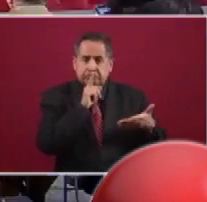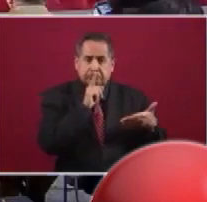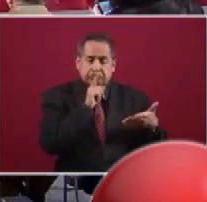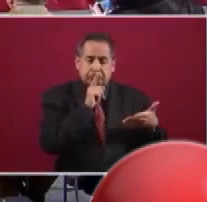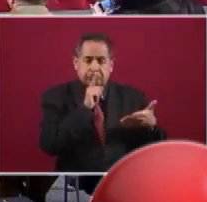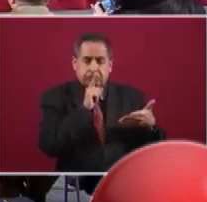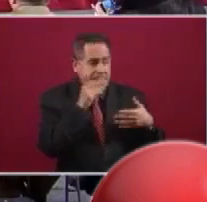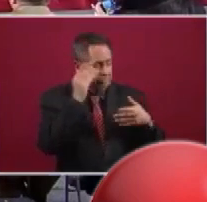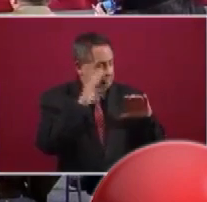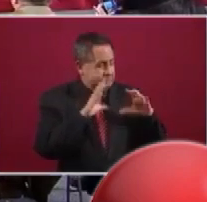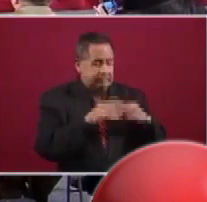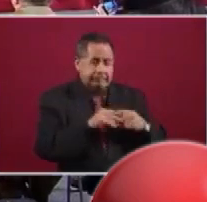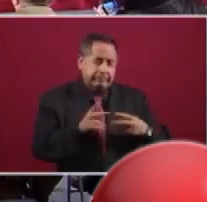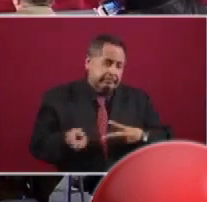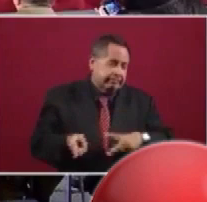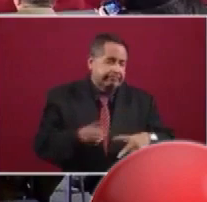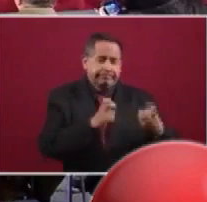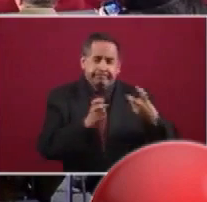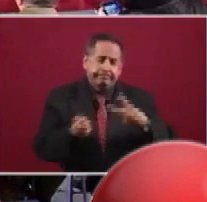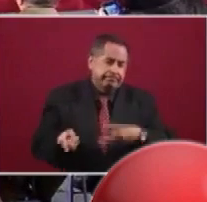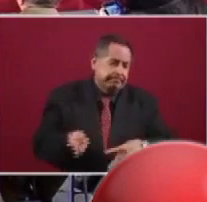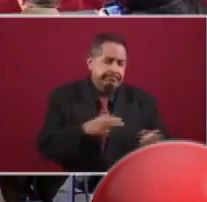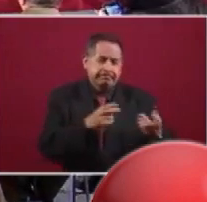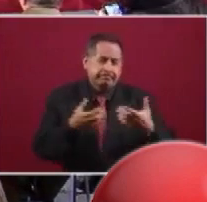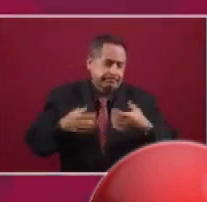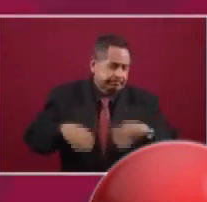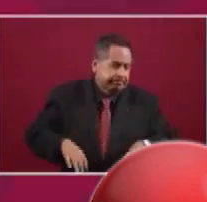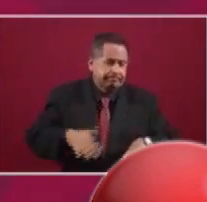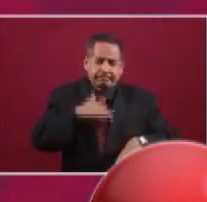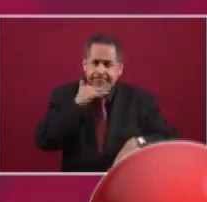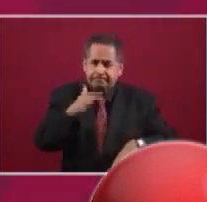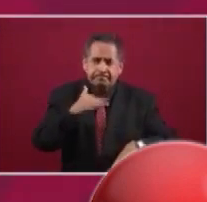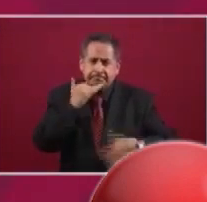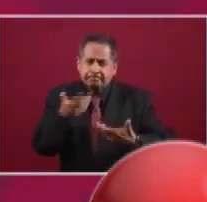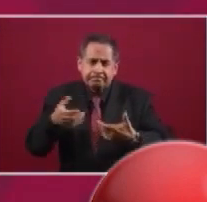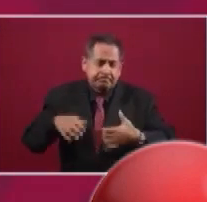todo el periodo de saqueo, de pillaje.